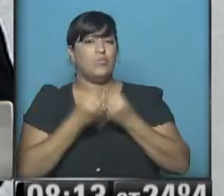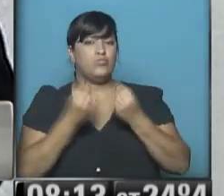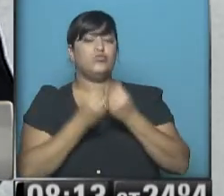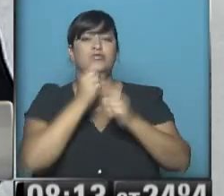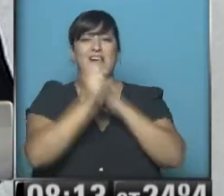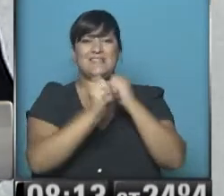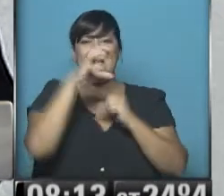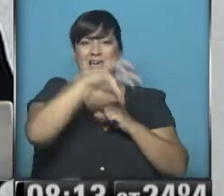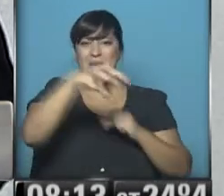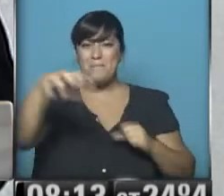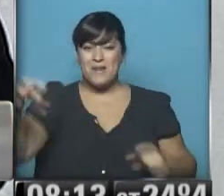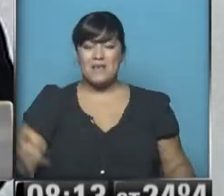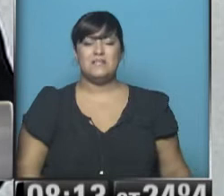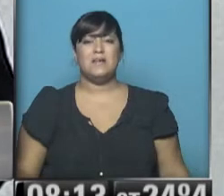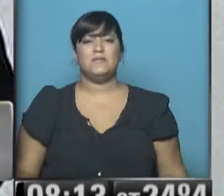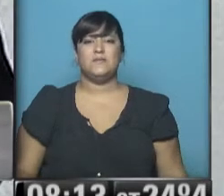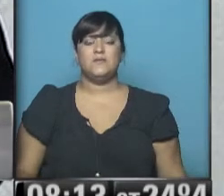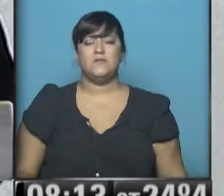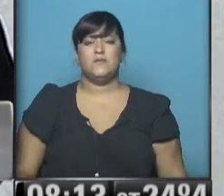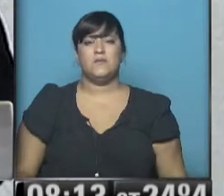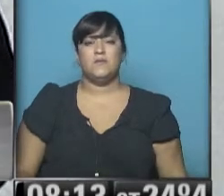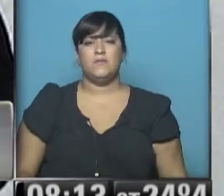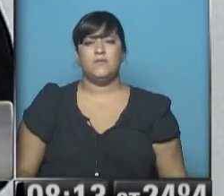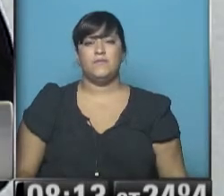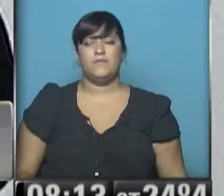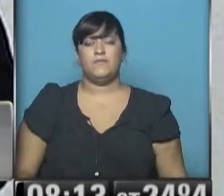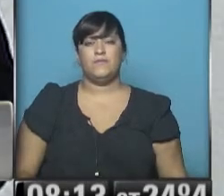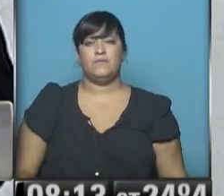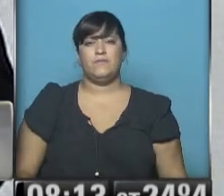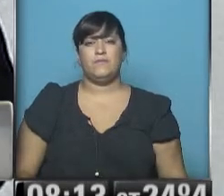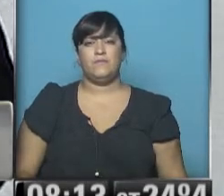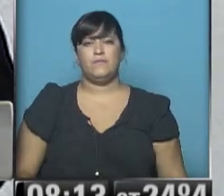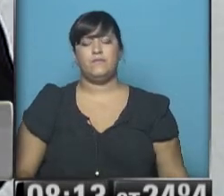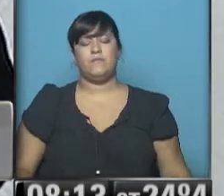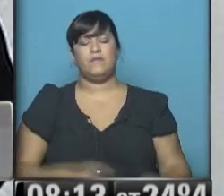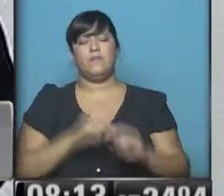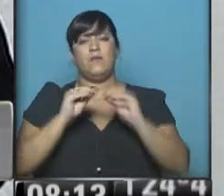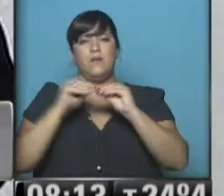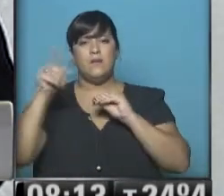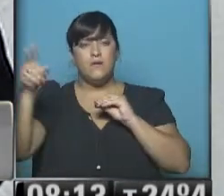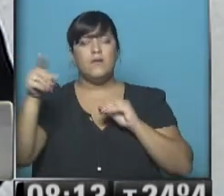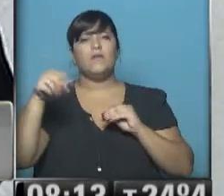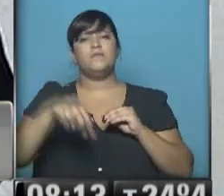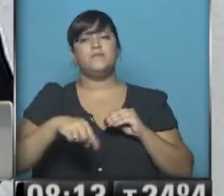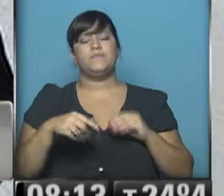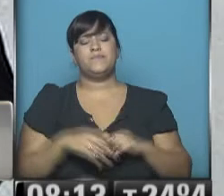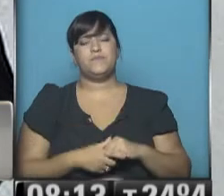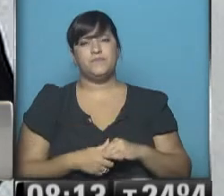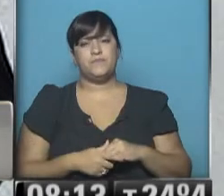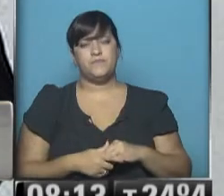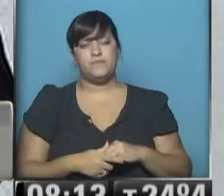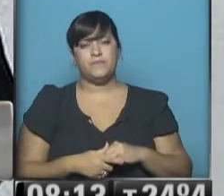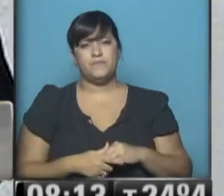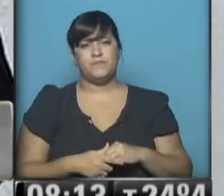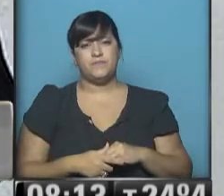que producen autopartes que efectivamente expandiendo su capacidad instalada y de hecho nos consta que así